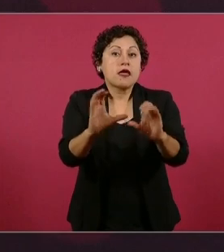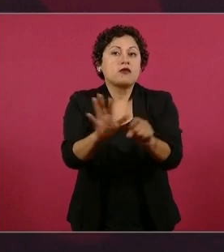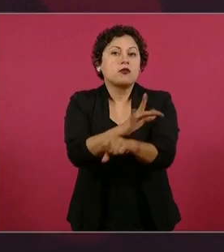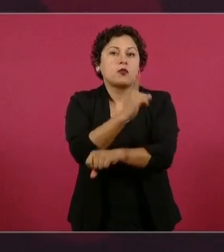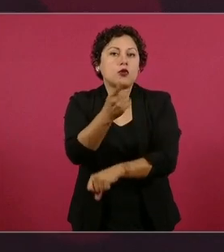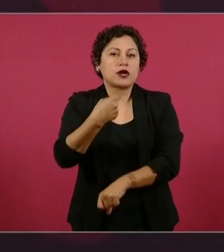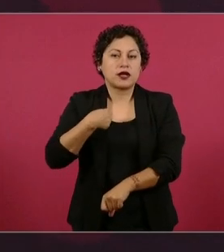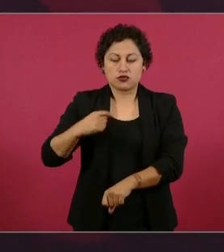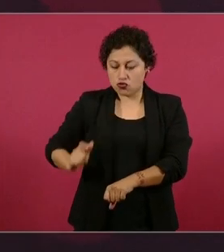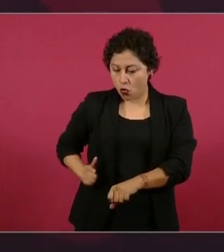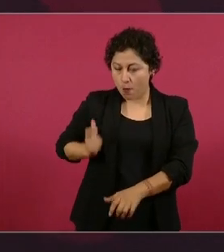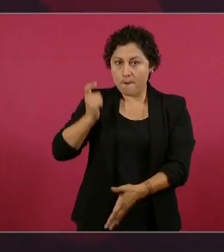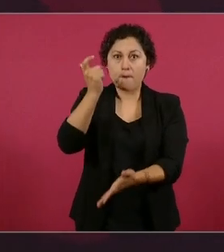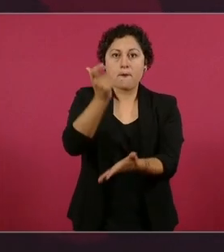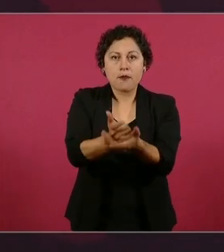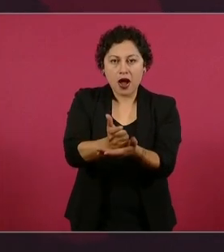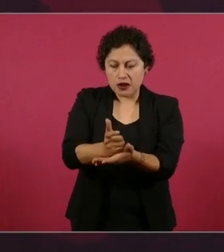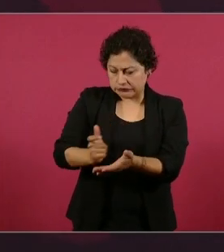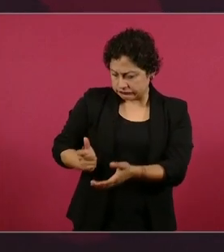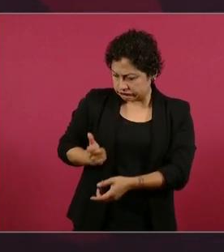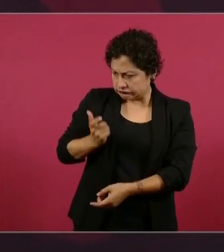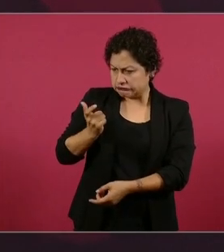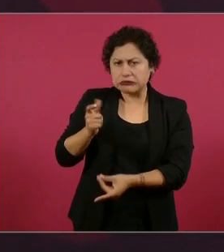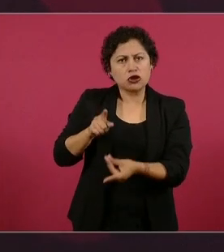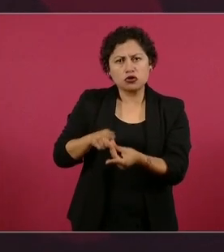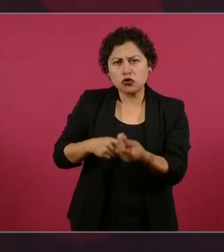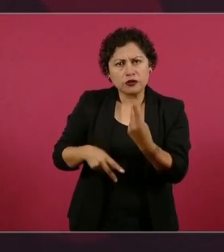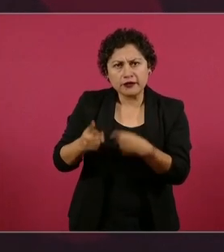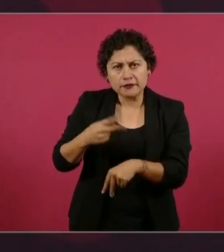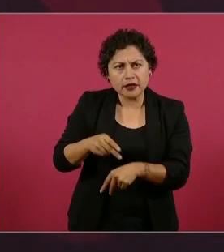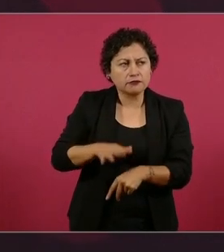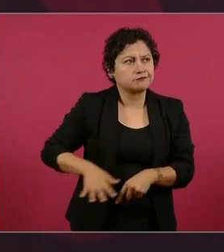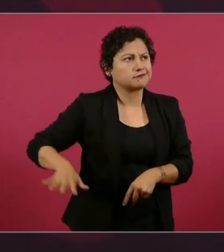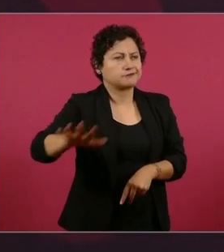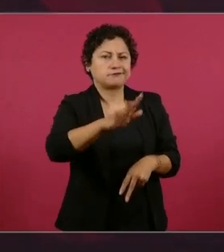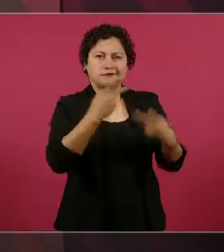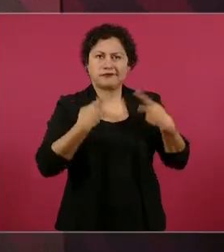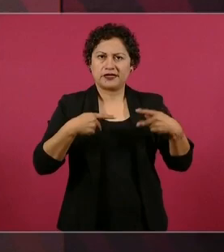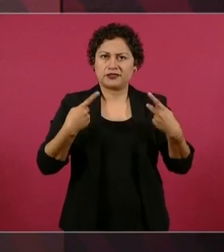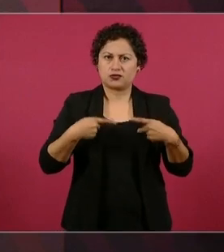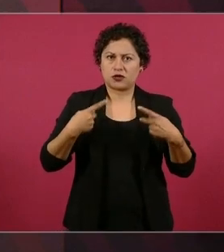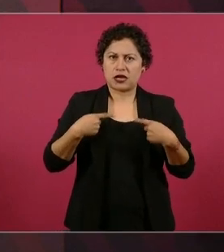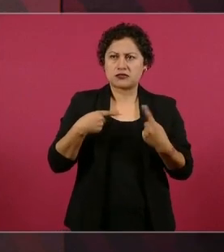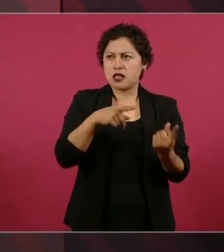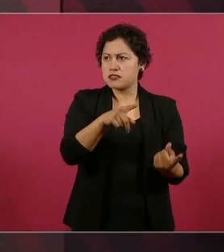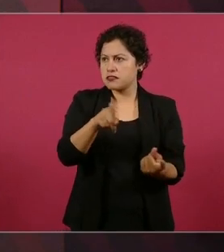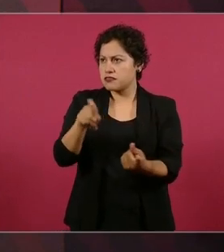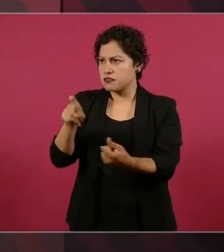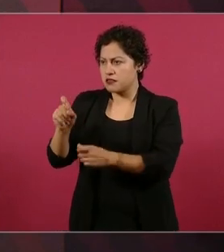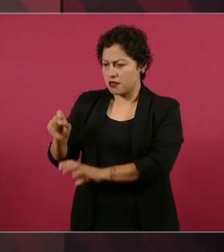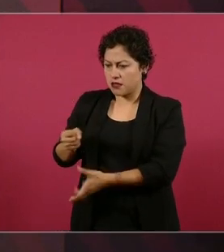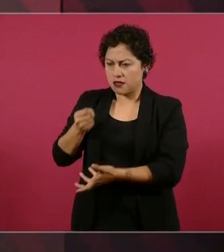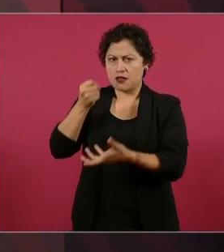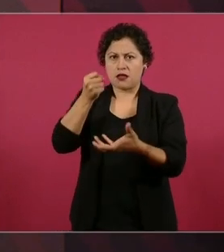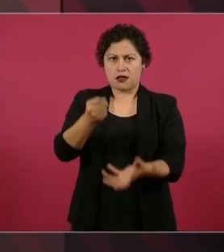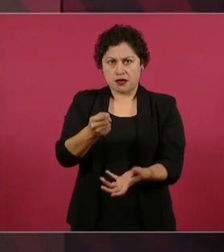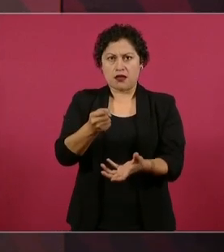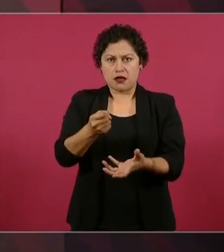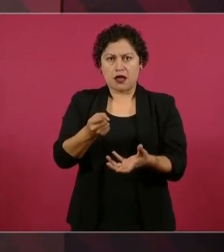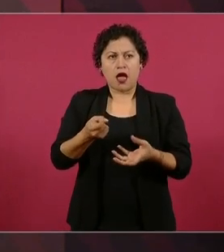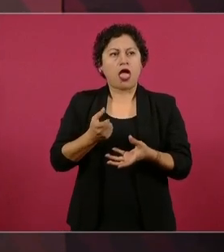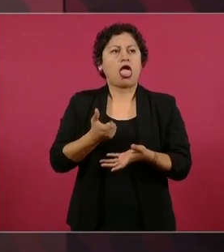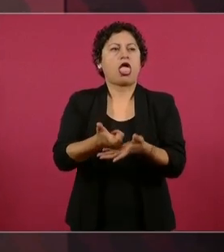y no estoy de acuerdo con lo que sentenciaba un antiguo